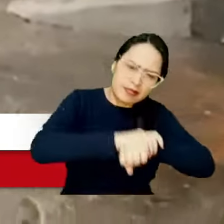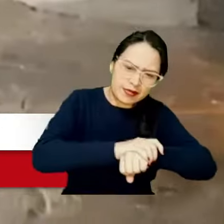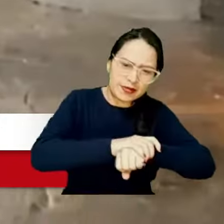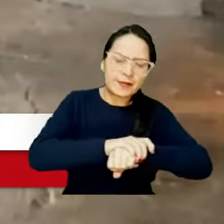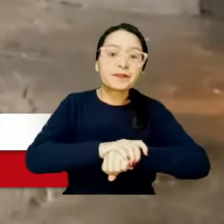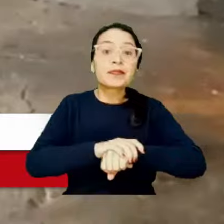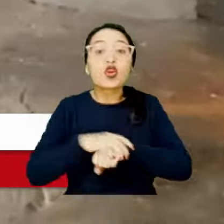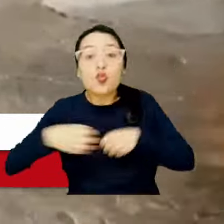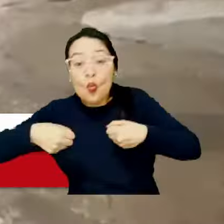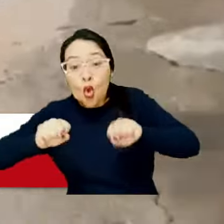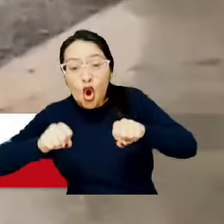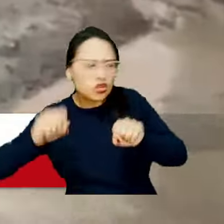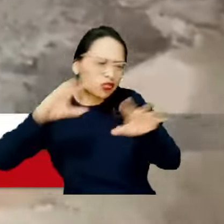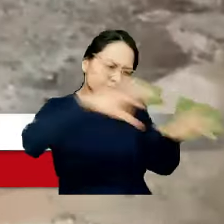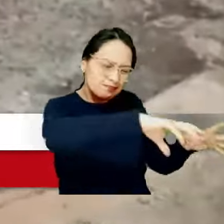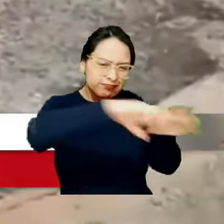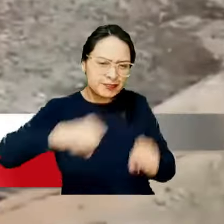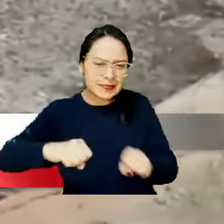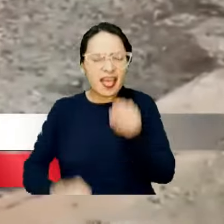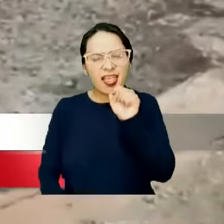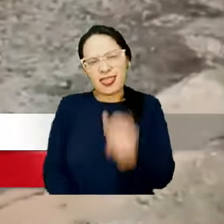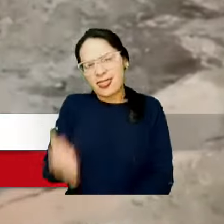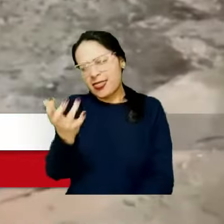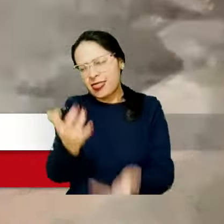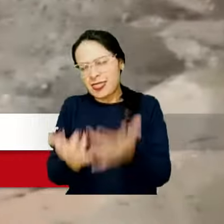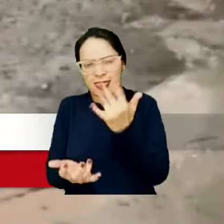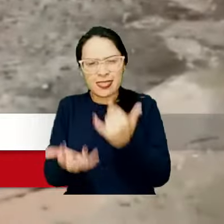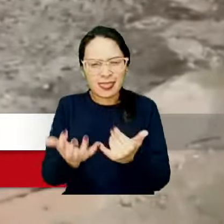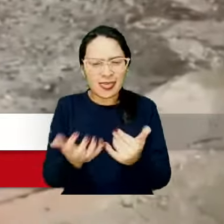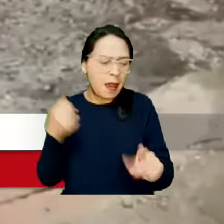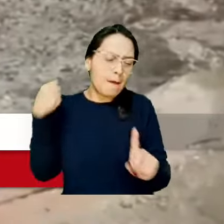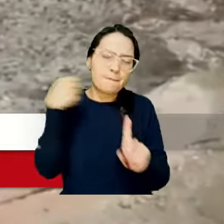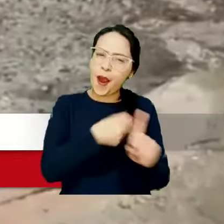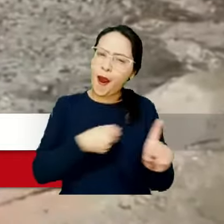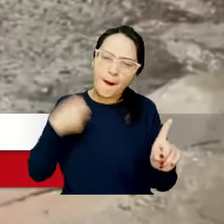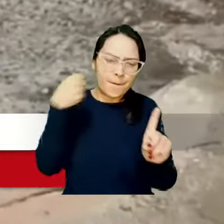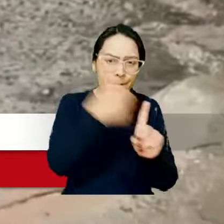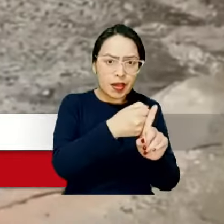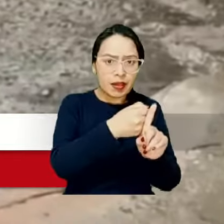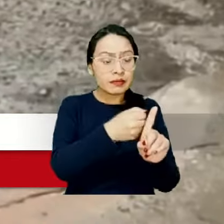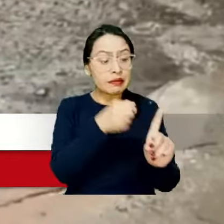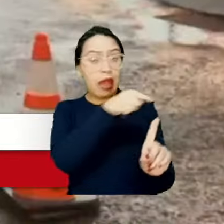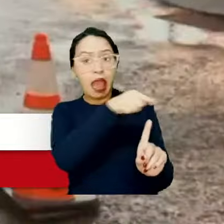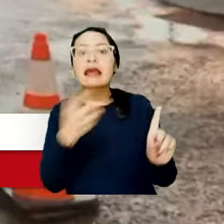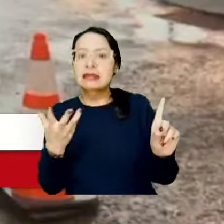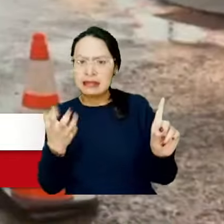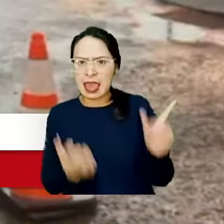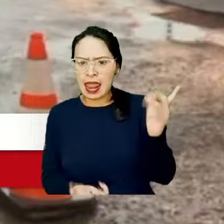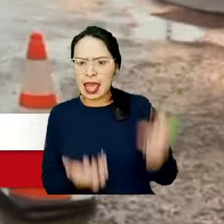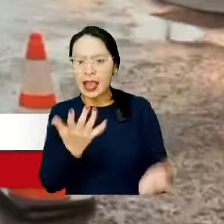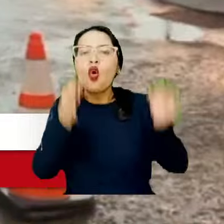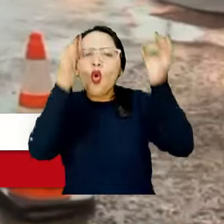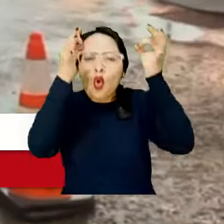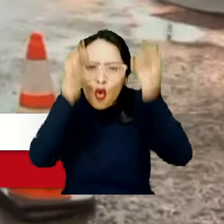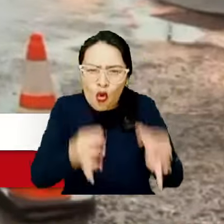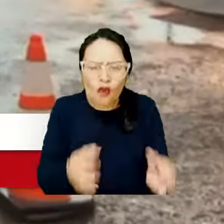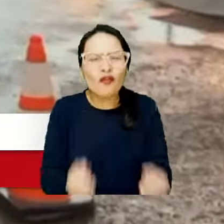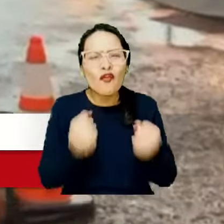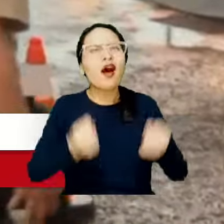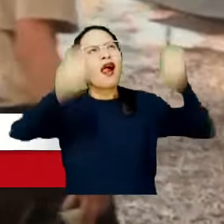ahí justo en medio de ahí, de la calle. Y querían quemarla, pero justo comenzó a llover fuertísimo, no sabían qué